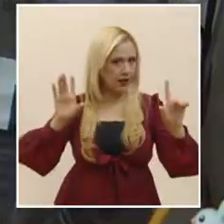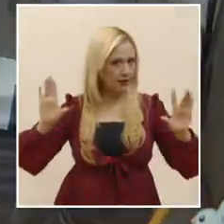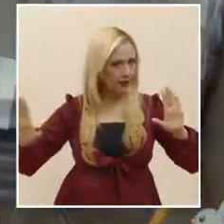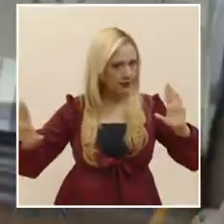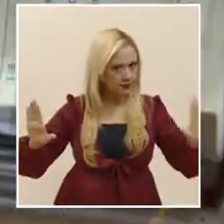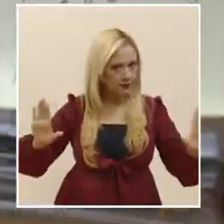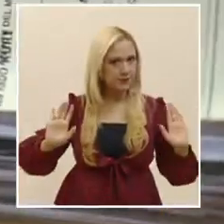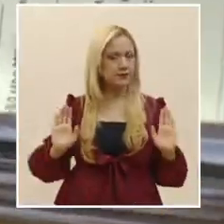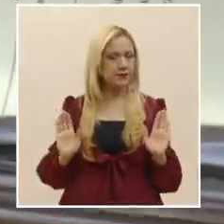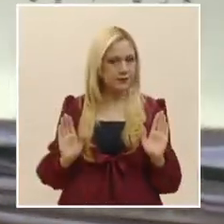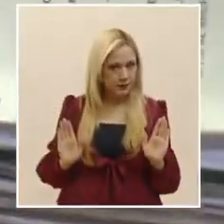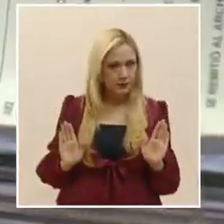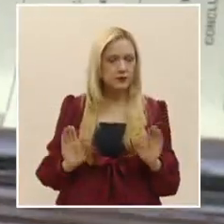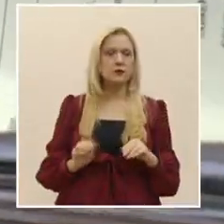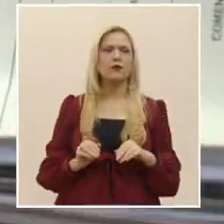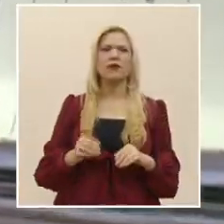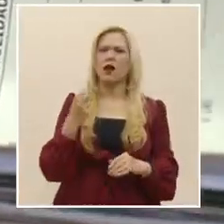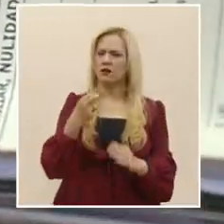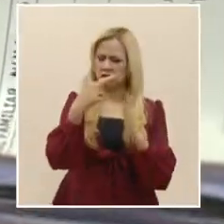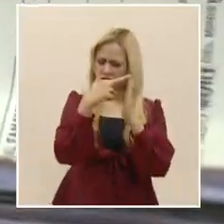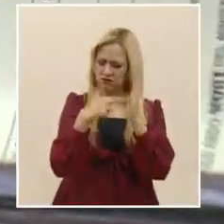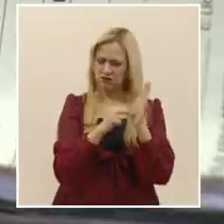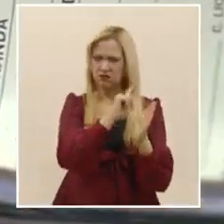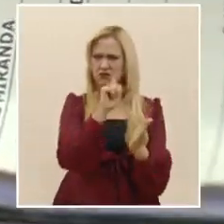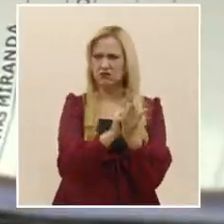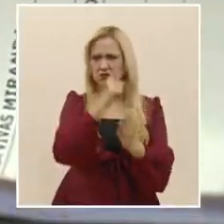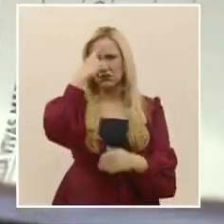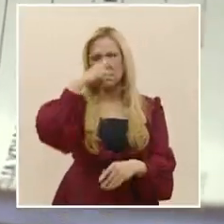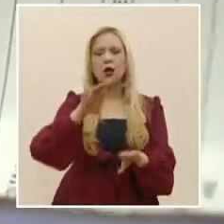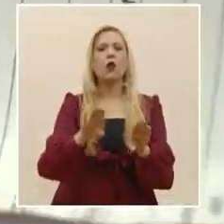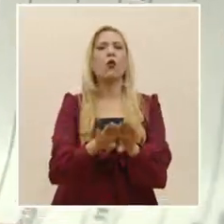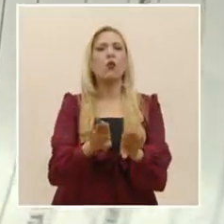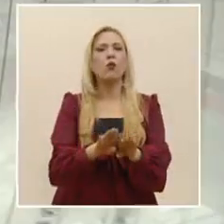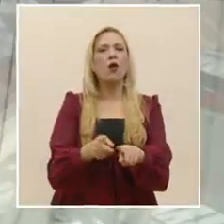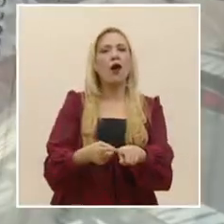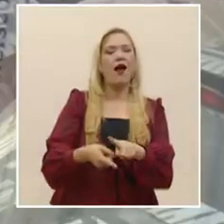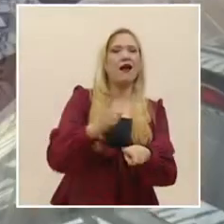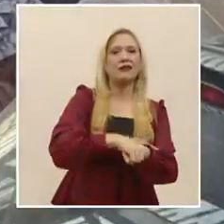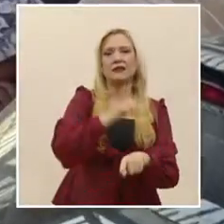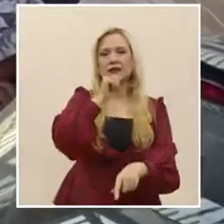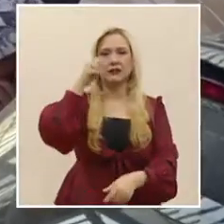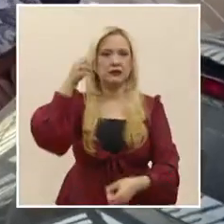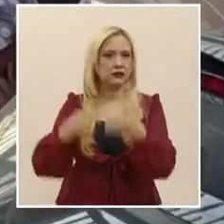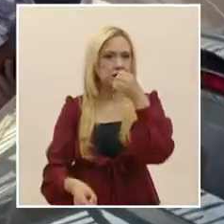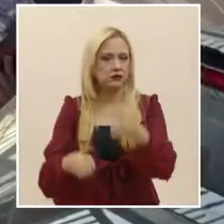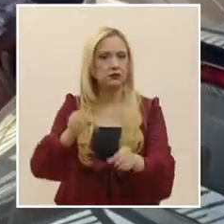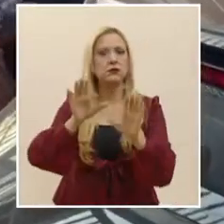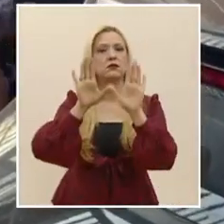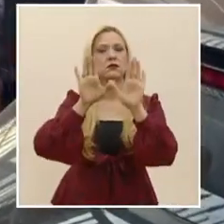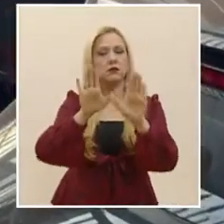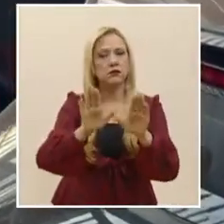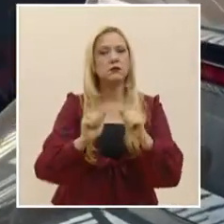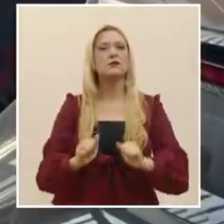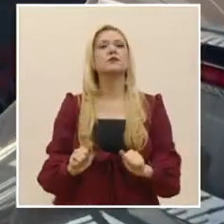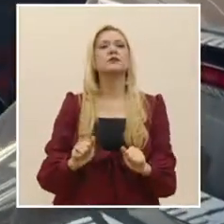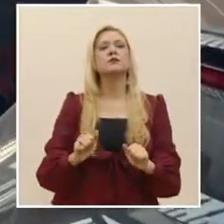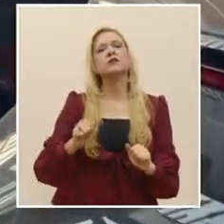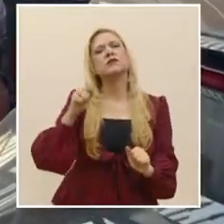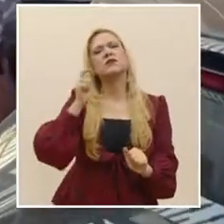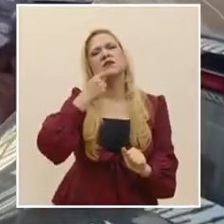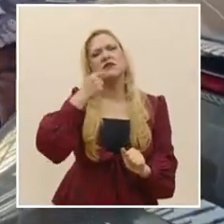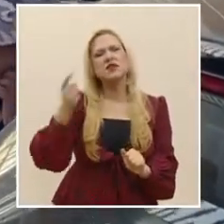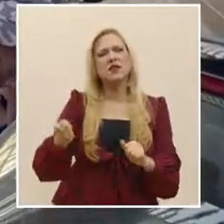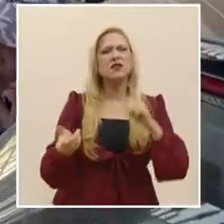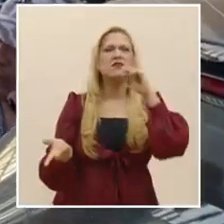Sala explicó que de las disposiciones que regulan las medidas precautorias y el juicio ejecutivo mercantil, se desprende que